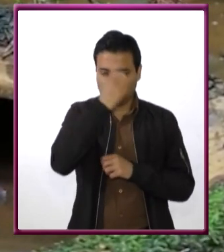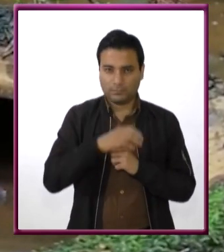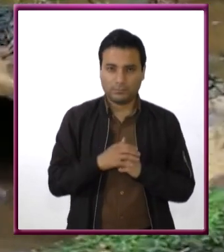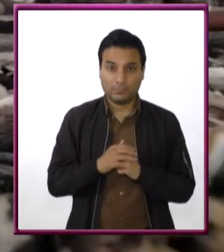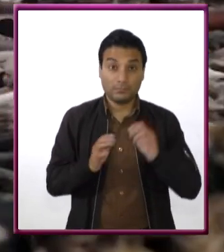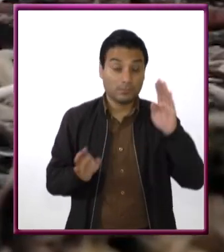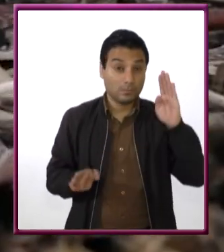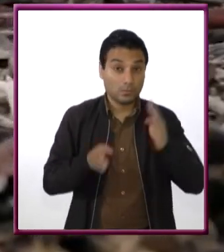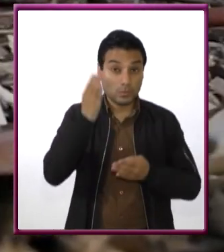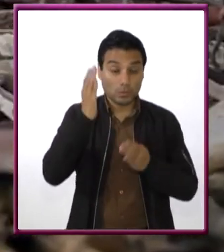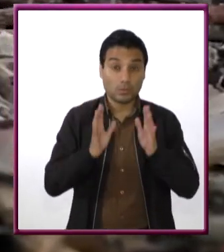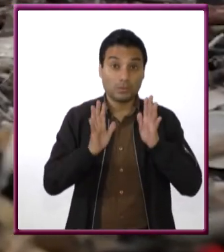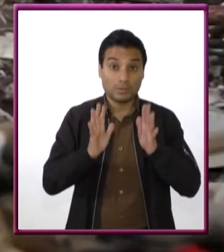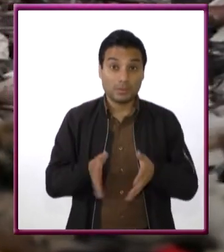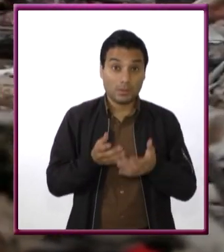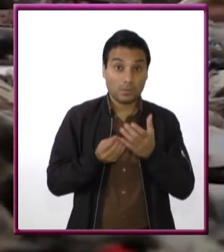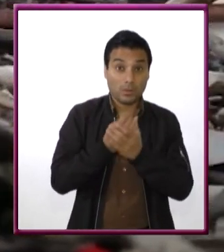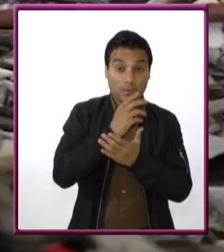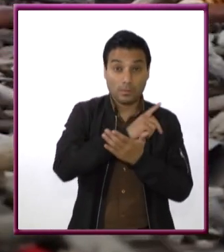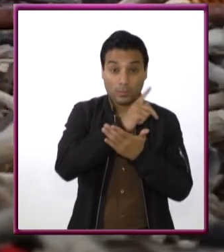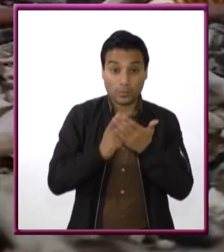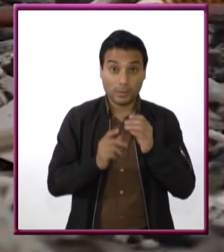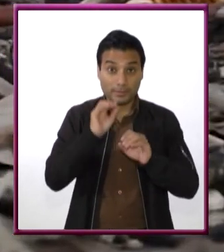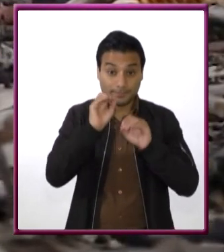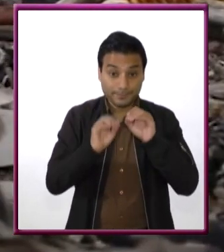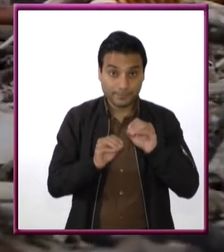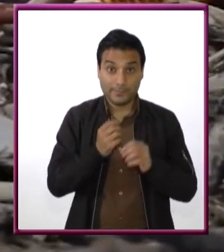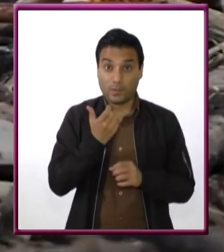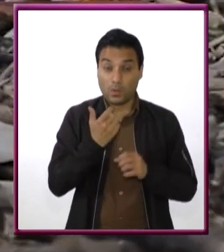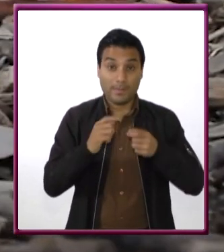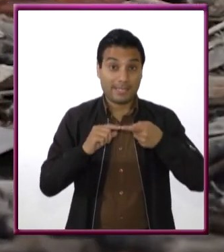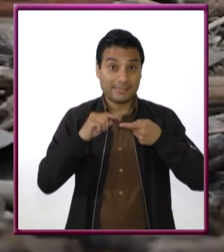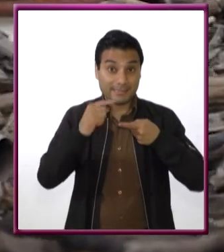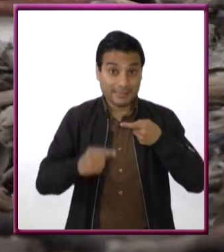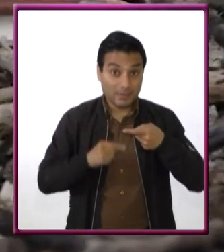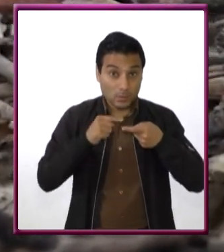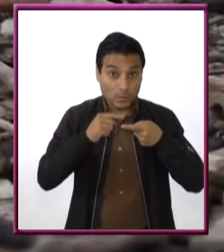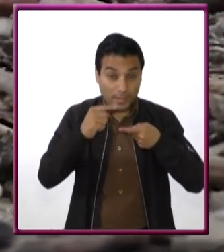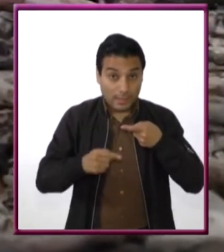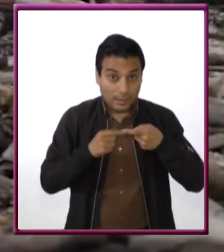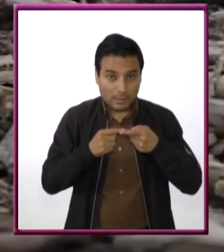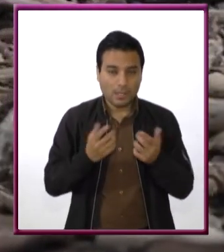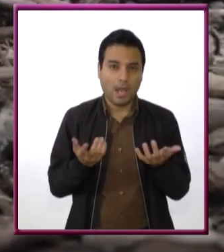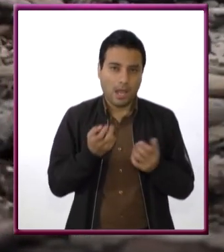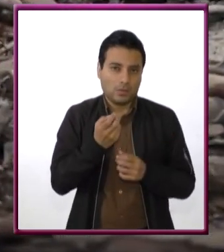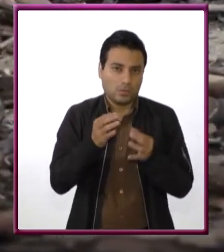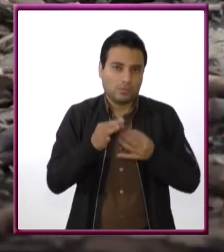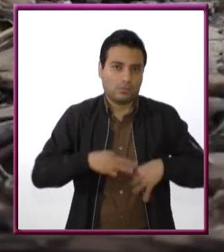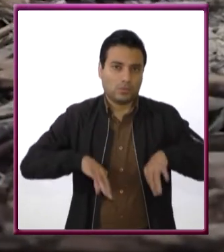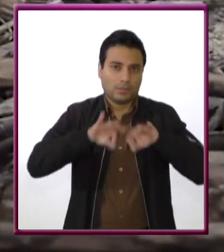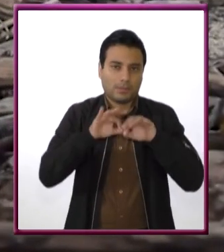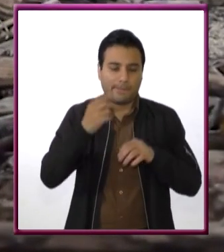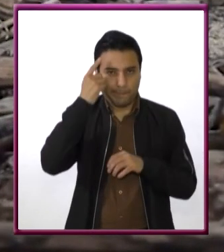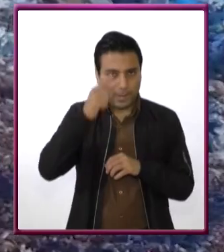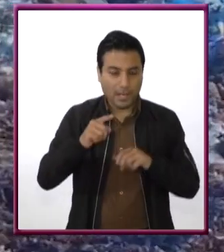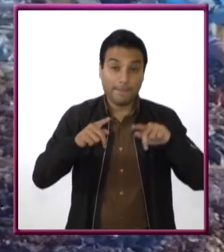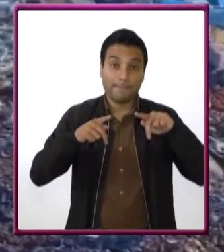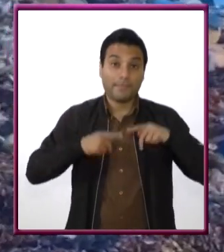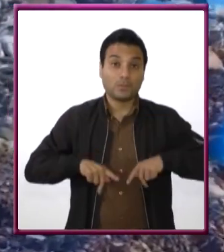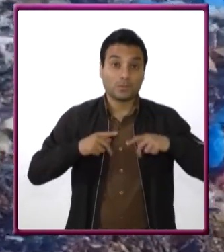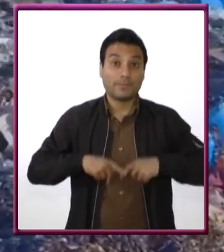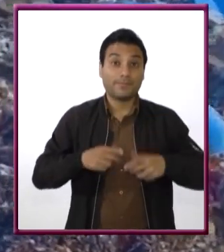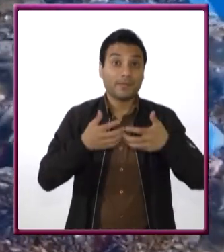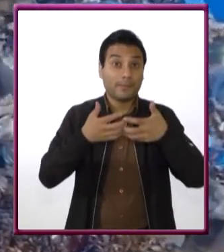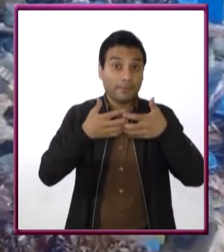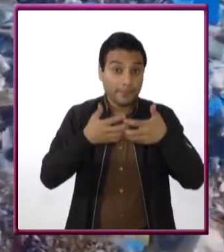nivel mundial una política de economía circular, es justamente con esta visión, para que los propios productores